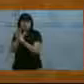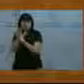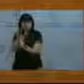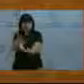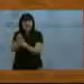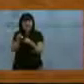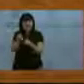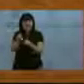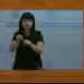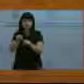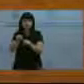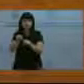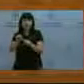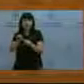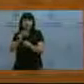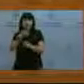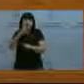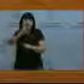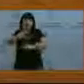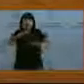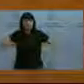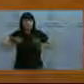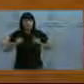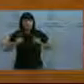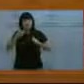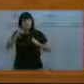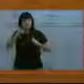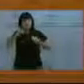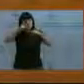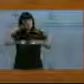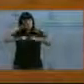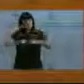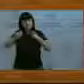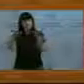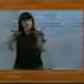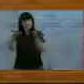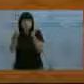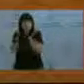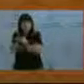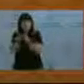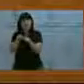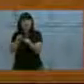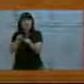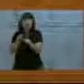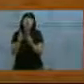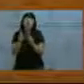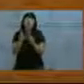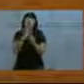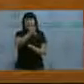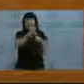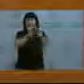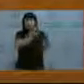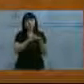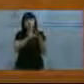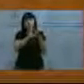envejecimiento de la población rural que ya identificaba la Organización de las Naciones Unidas para la Agricultura y la Alimentación.